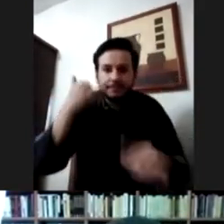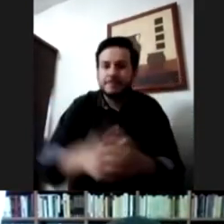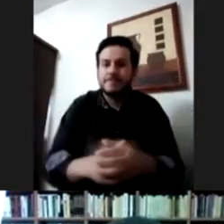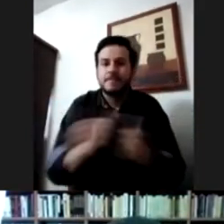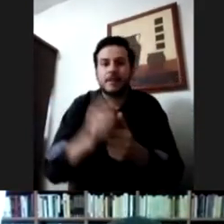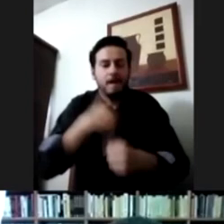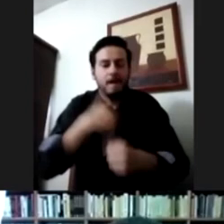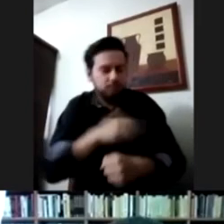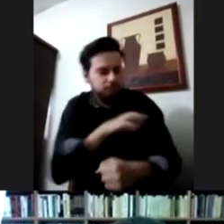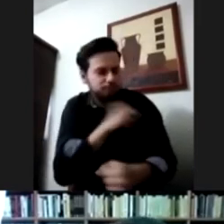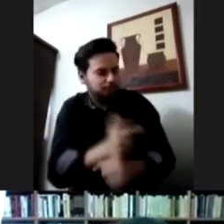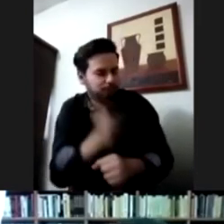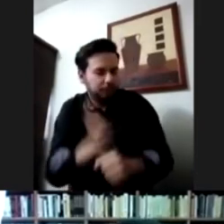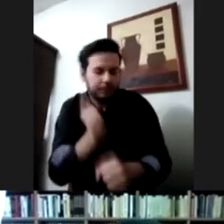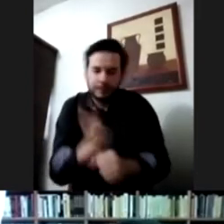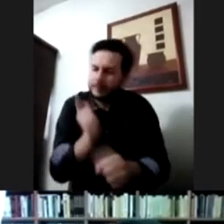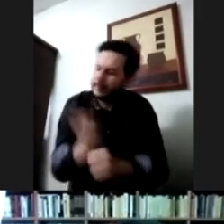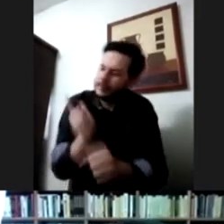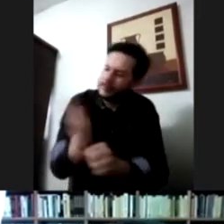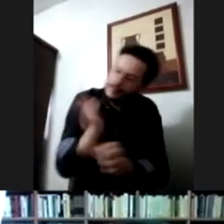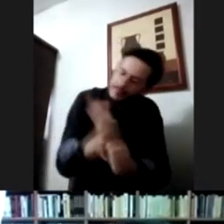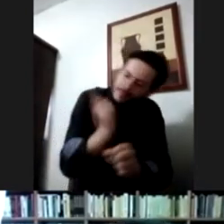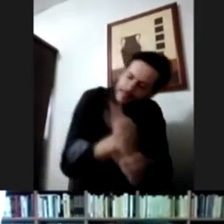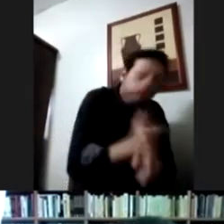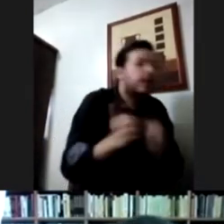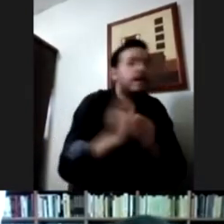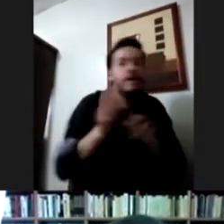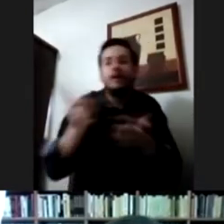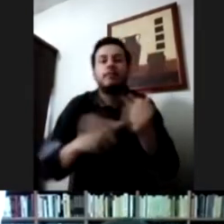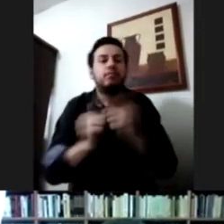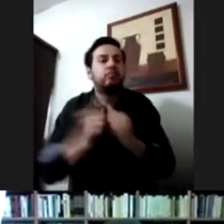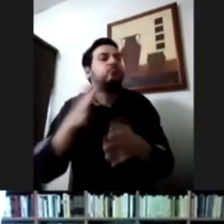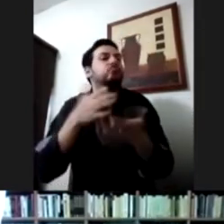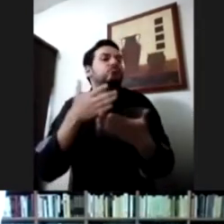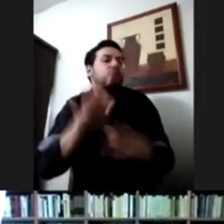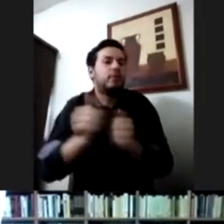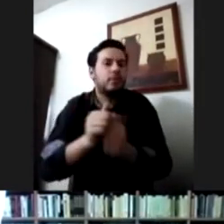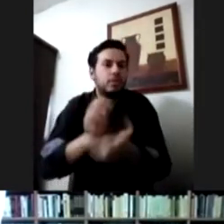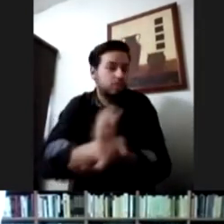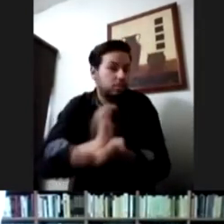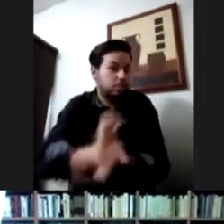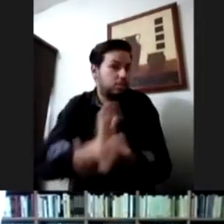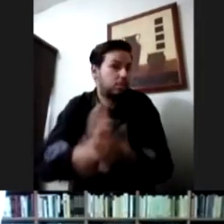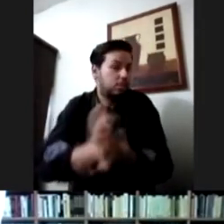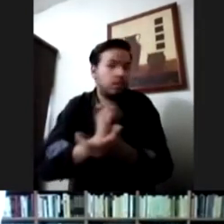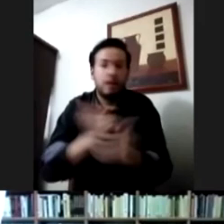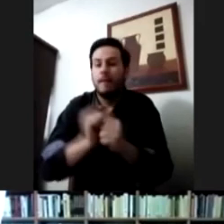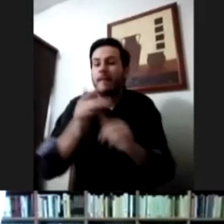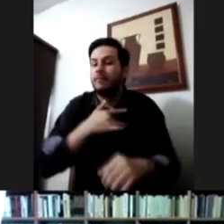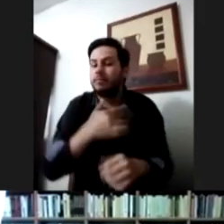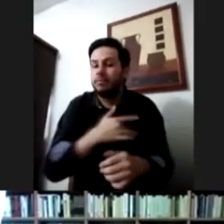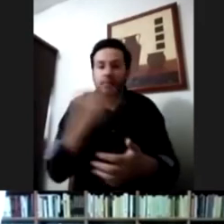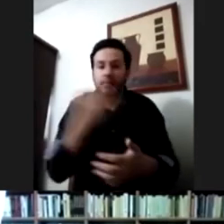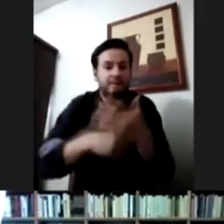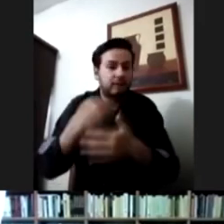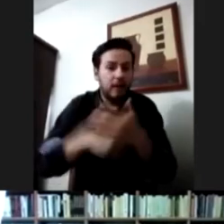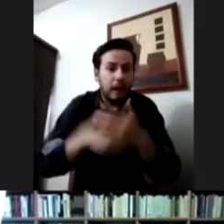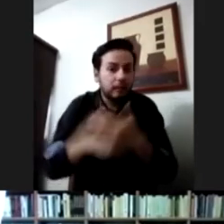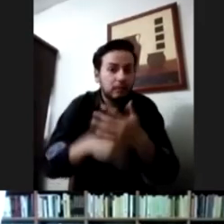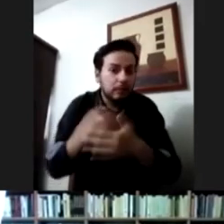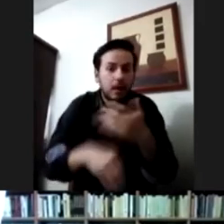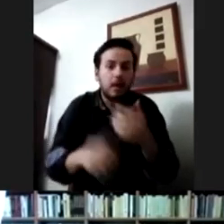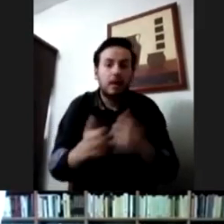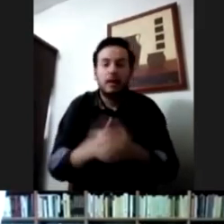identificamos en términos también de una discriminación estructural, pues es la falta de acceso